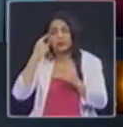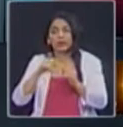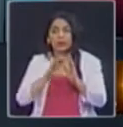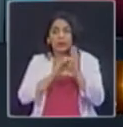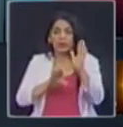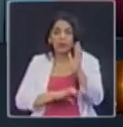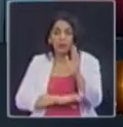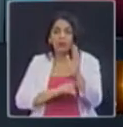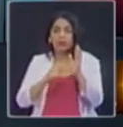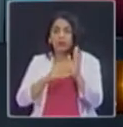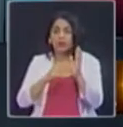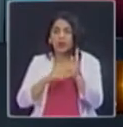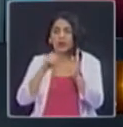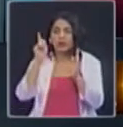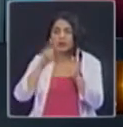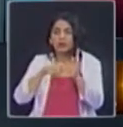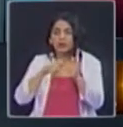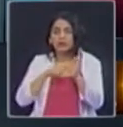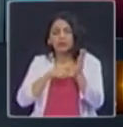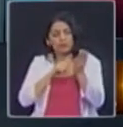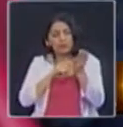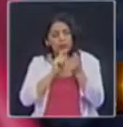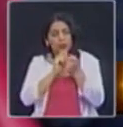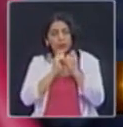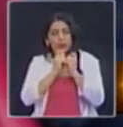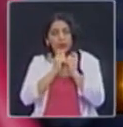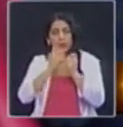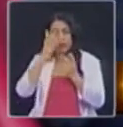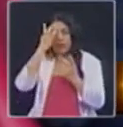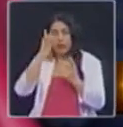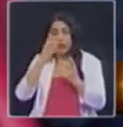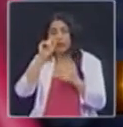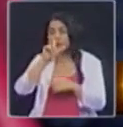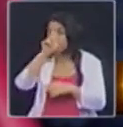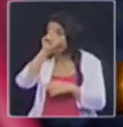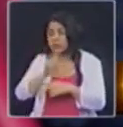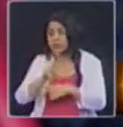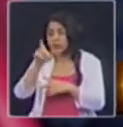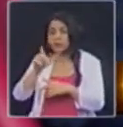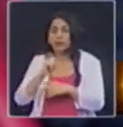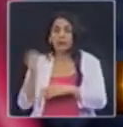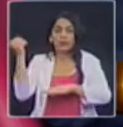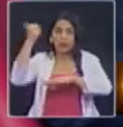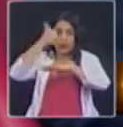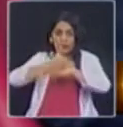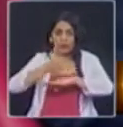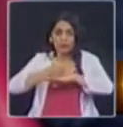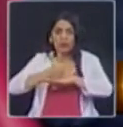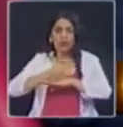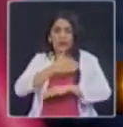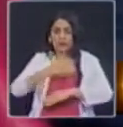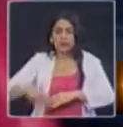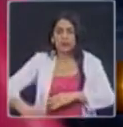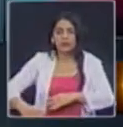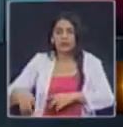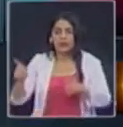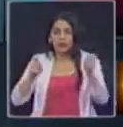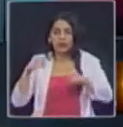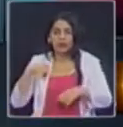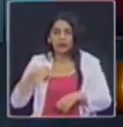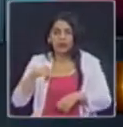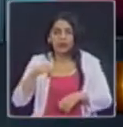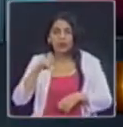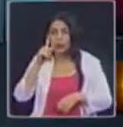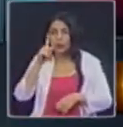todas las autoridades de elección popular puedan ser reelectas una sola vez recuperando el mandato de la constitución de montecristi entre otras